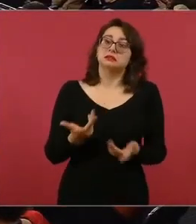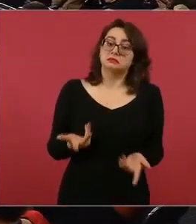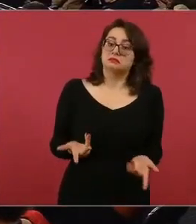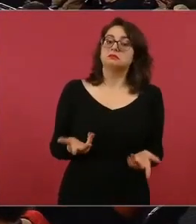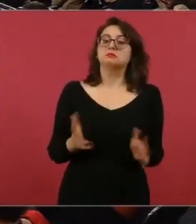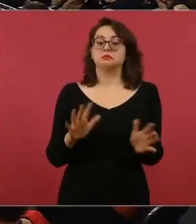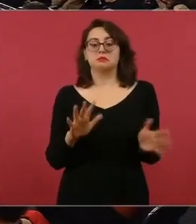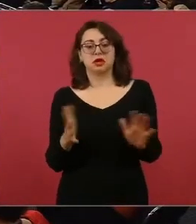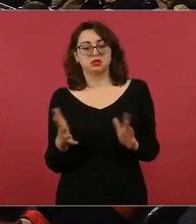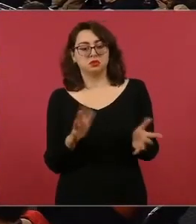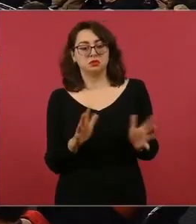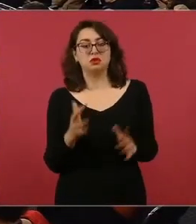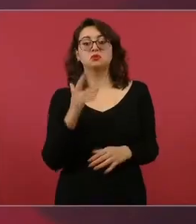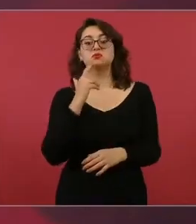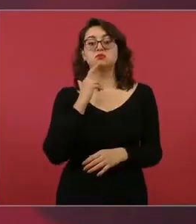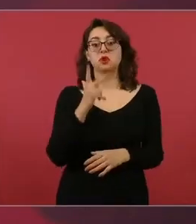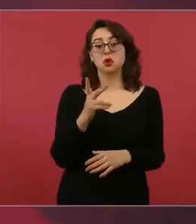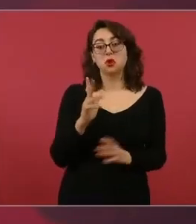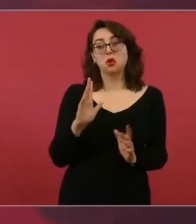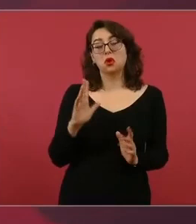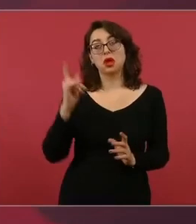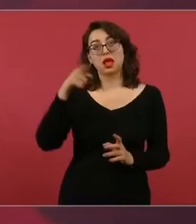que soltó el sofisma